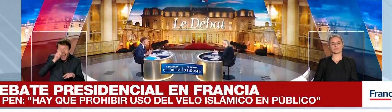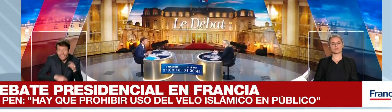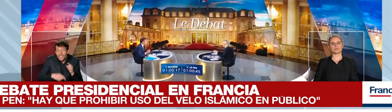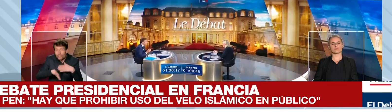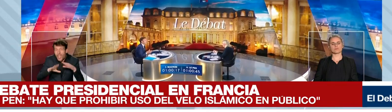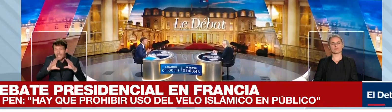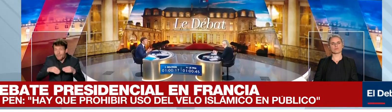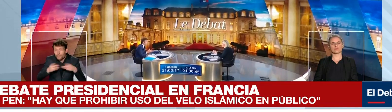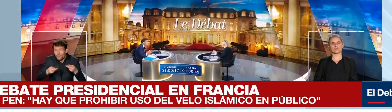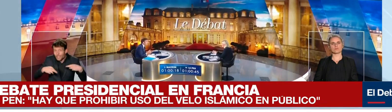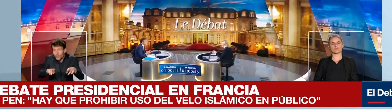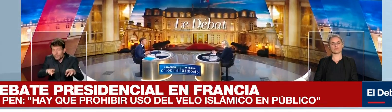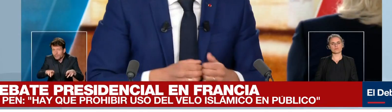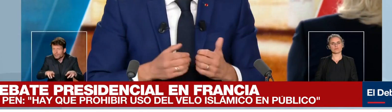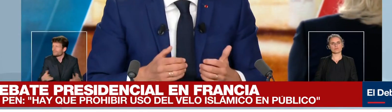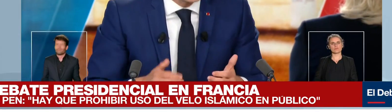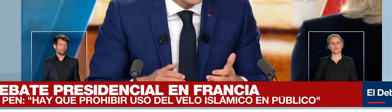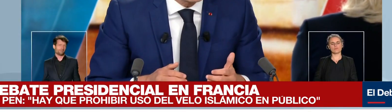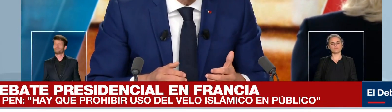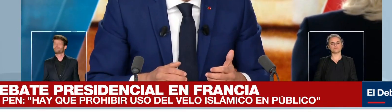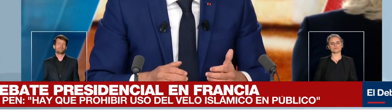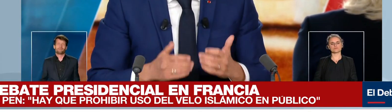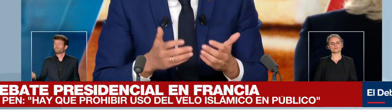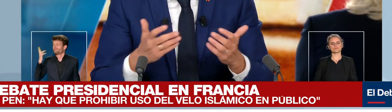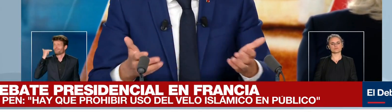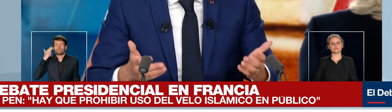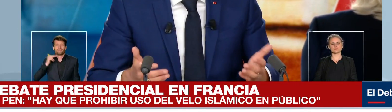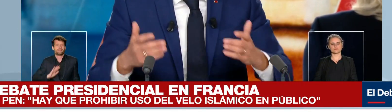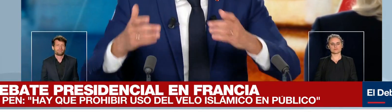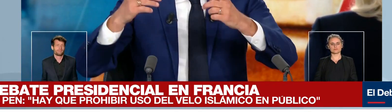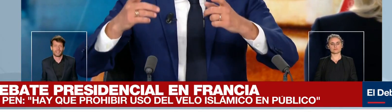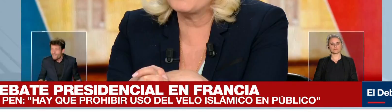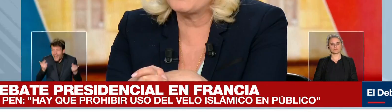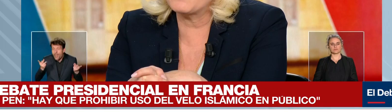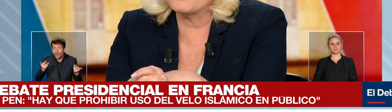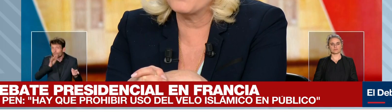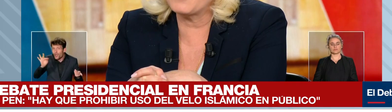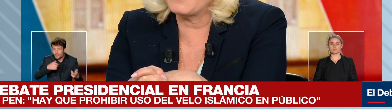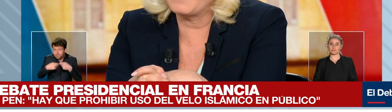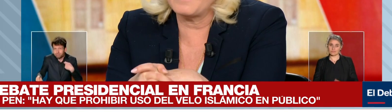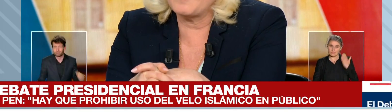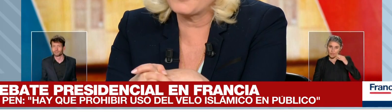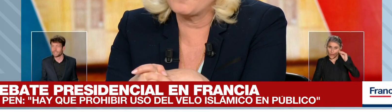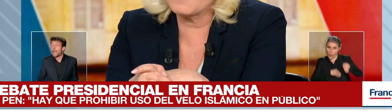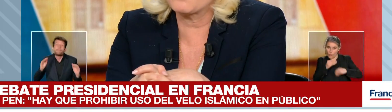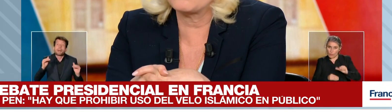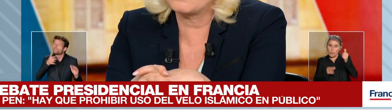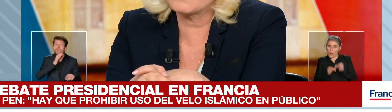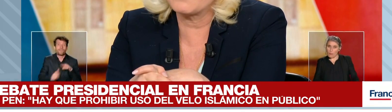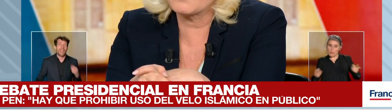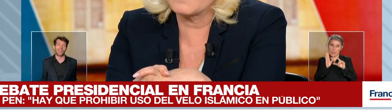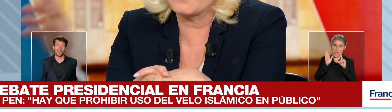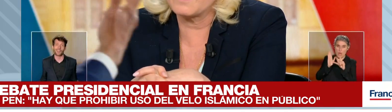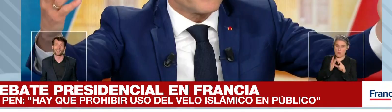No tiene ningún sentido. No es el respeto de nuestros valores. De hecho, ni siquiera se puede hacer. ¿Cuántos policías necesitaría? Fuimos el primer país en el